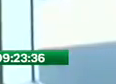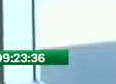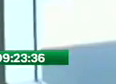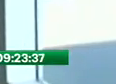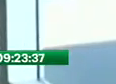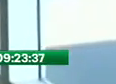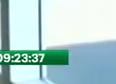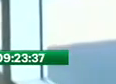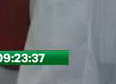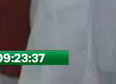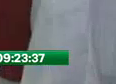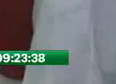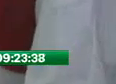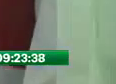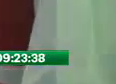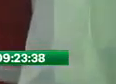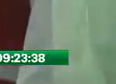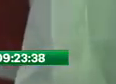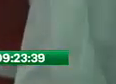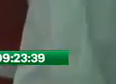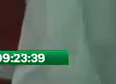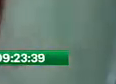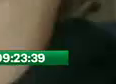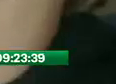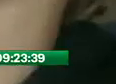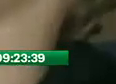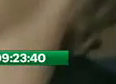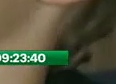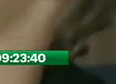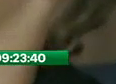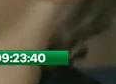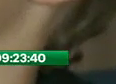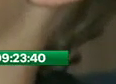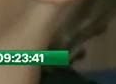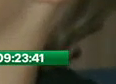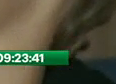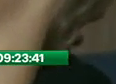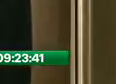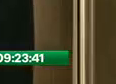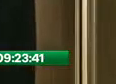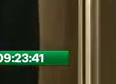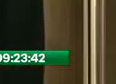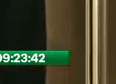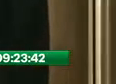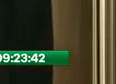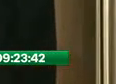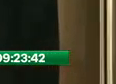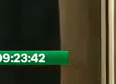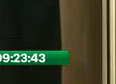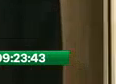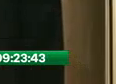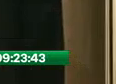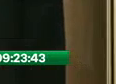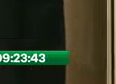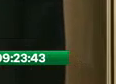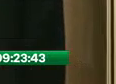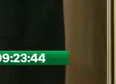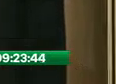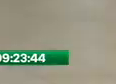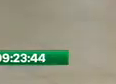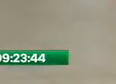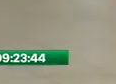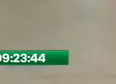de la tercera edad o con algún tipo de discapacidad, y niños, niñas y adolescentes que estén sin sus padres o tutores legales en el